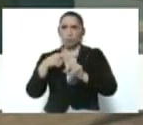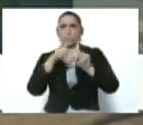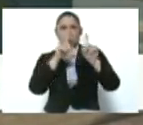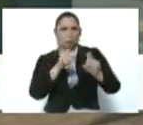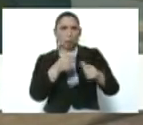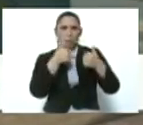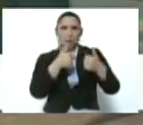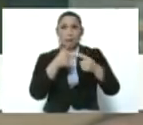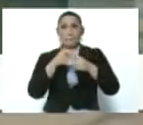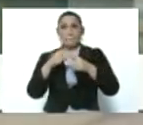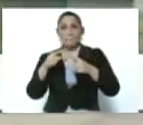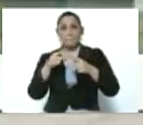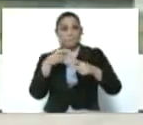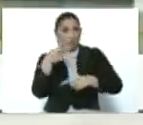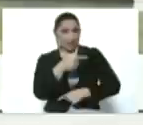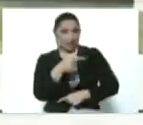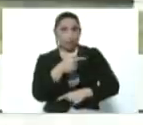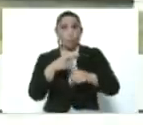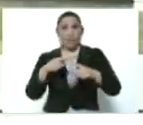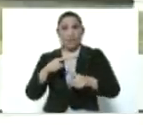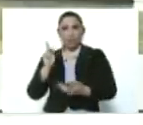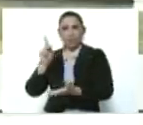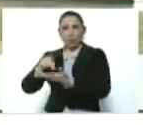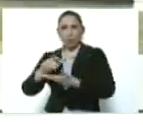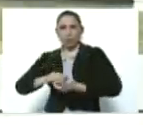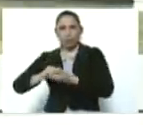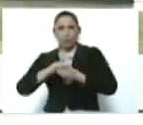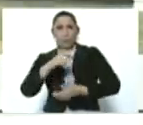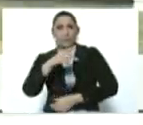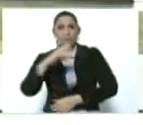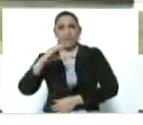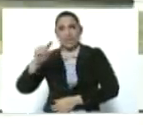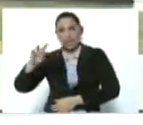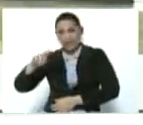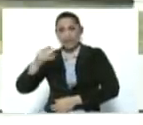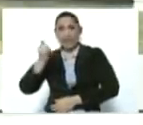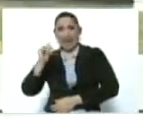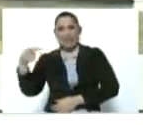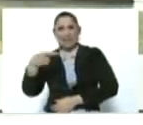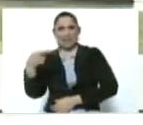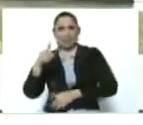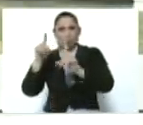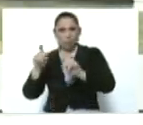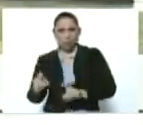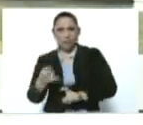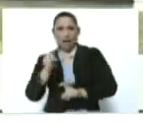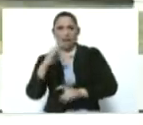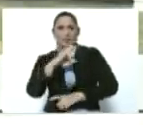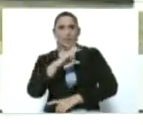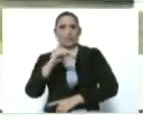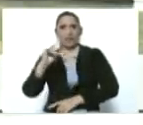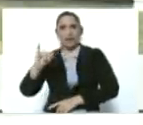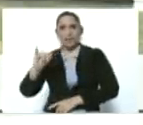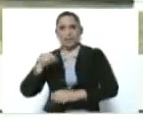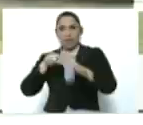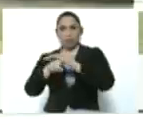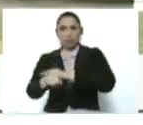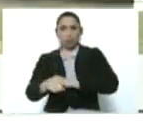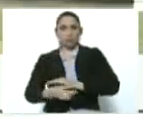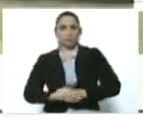trujillo prueba pcr positivo se encuentra en el centro de diagnóstico integral de valera